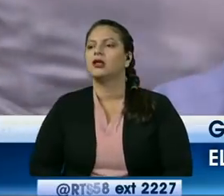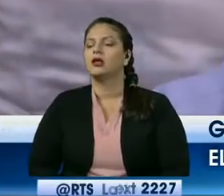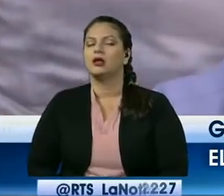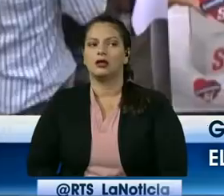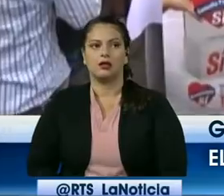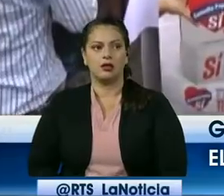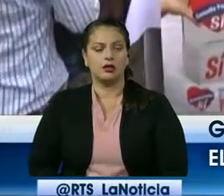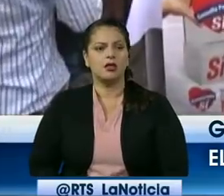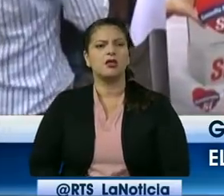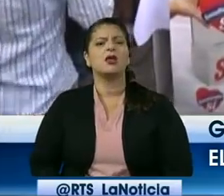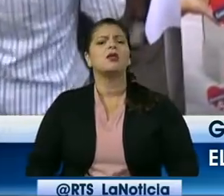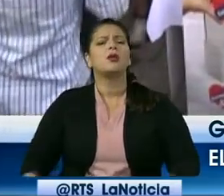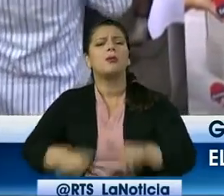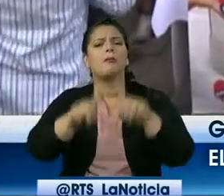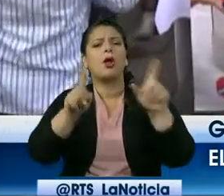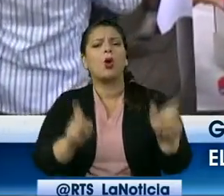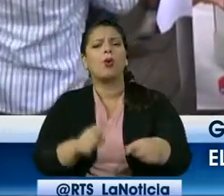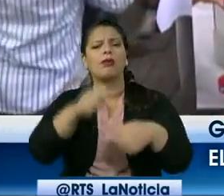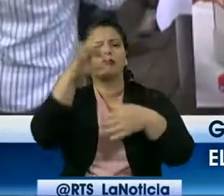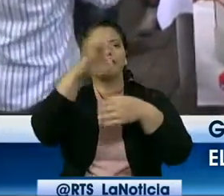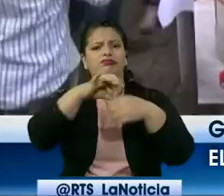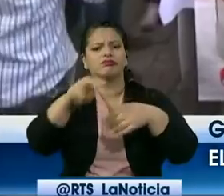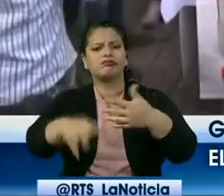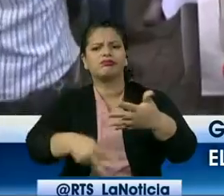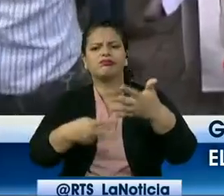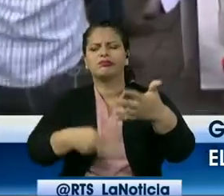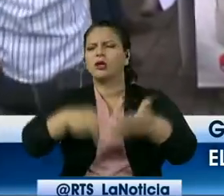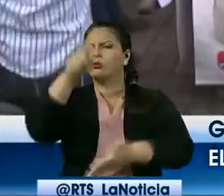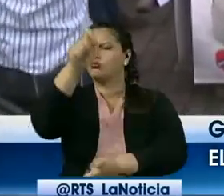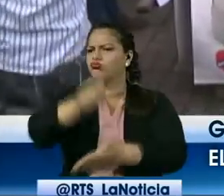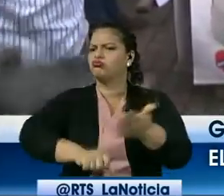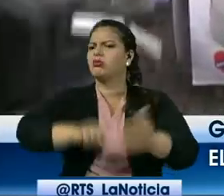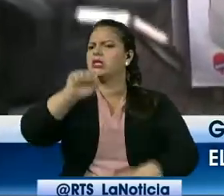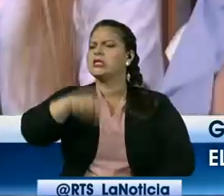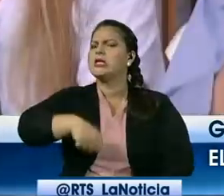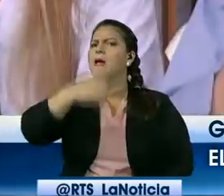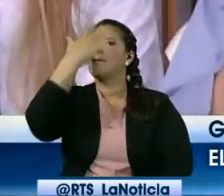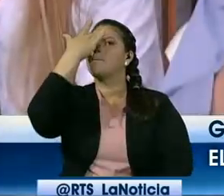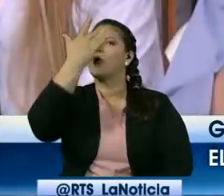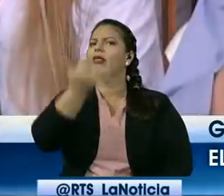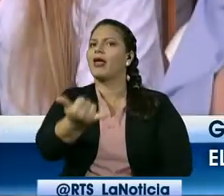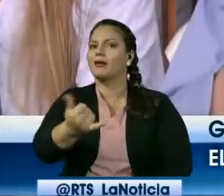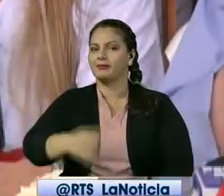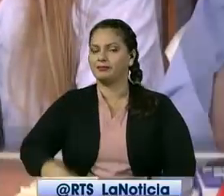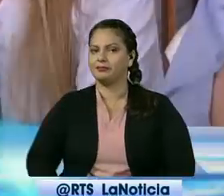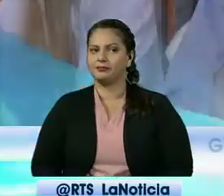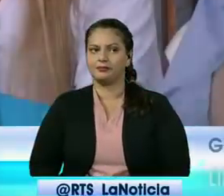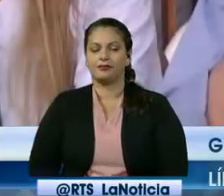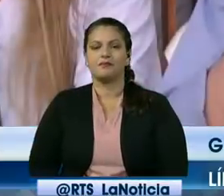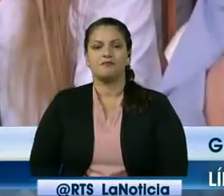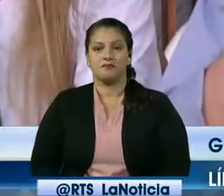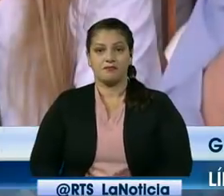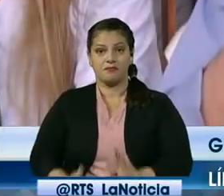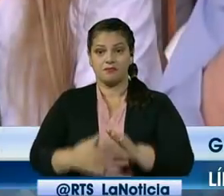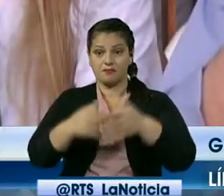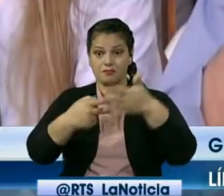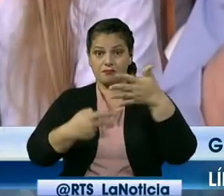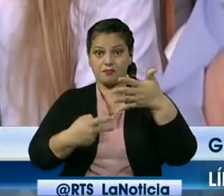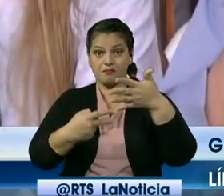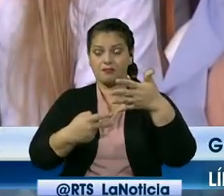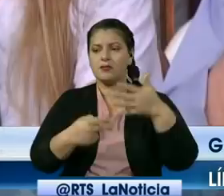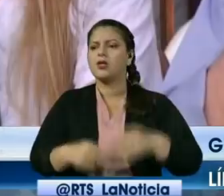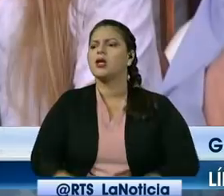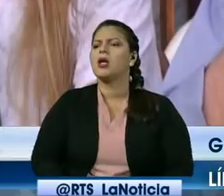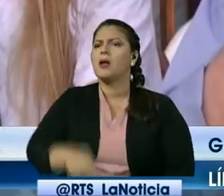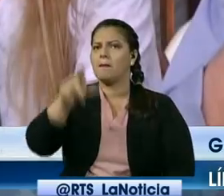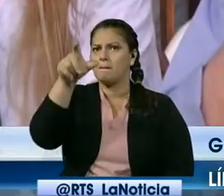7 preguntas, poniendo especial énfasis en el tema de la no reelección indefinida. Cuando ese ciudadano hace 12 años nos dijo, no más